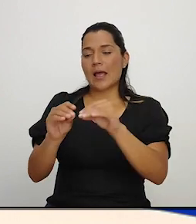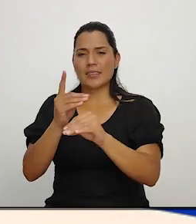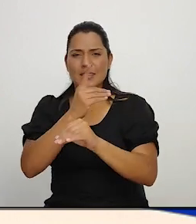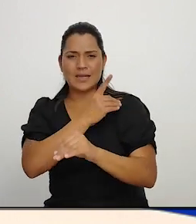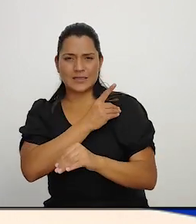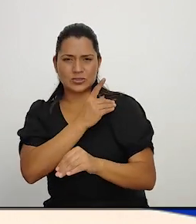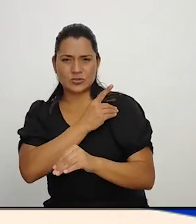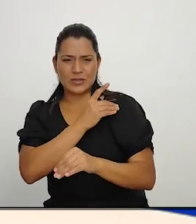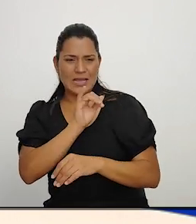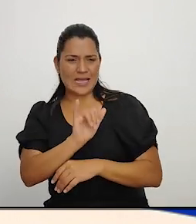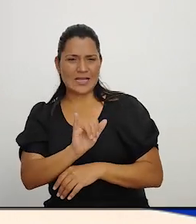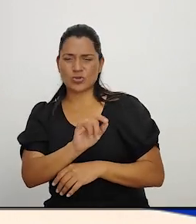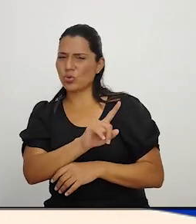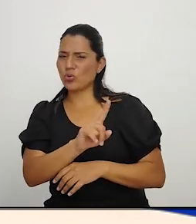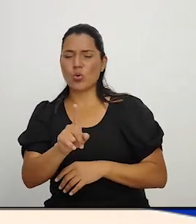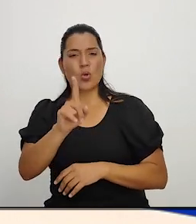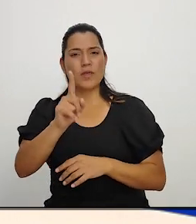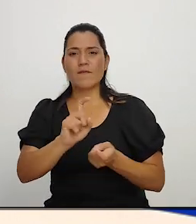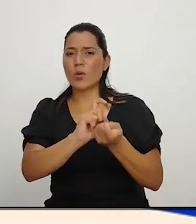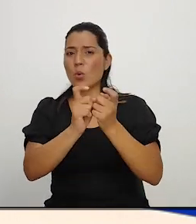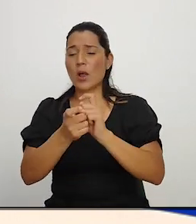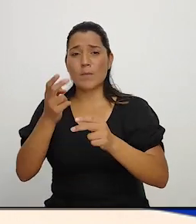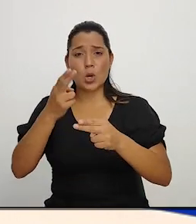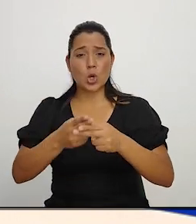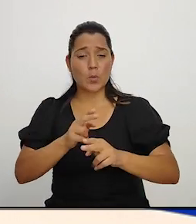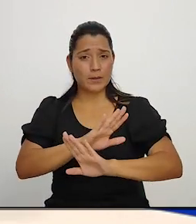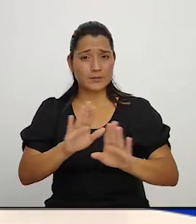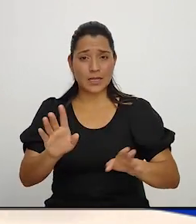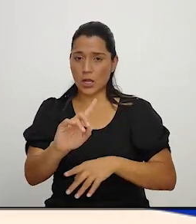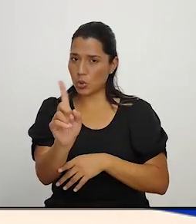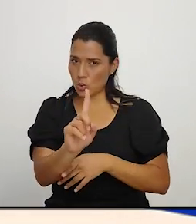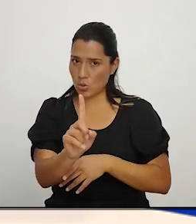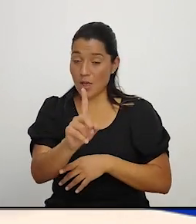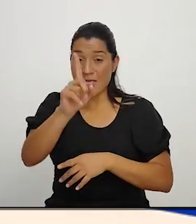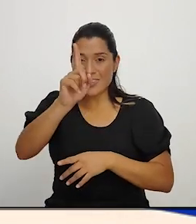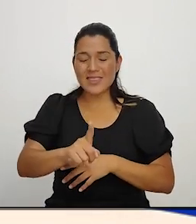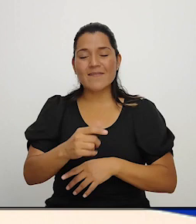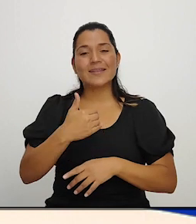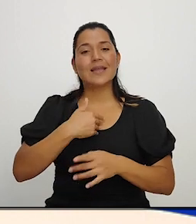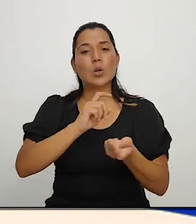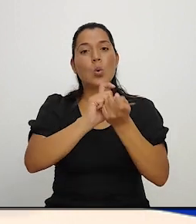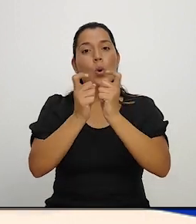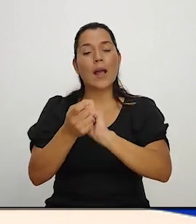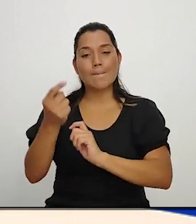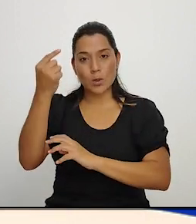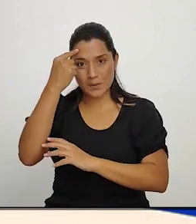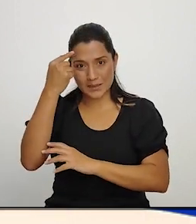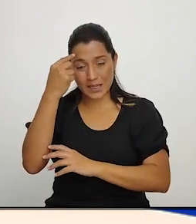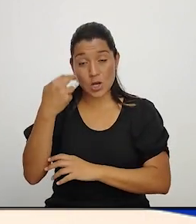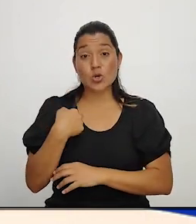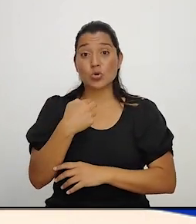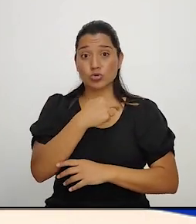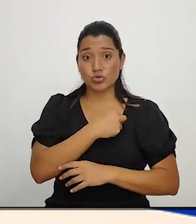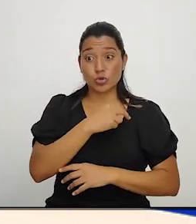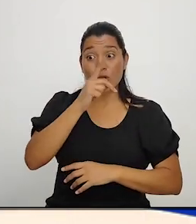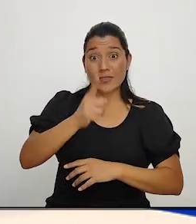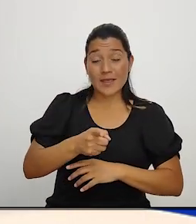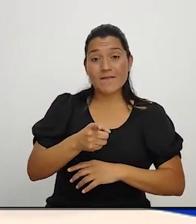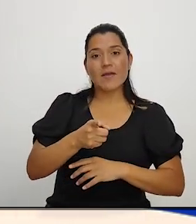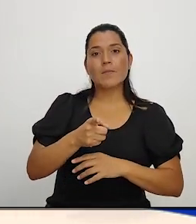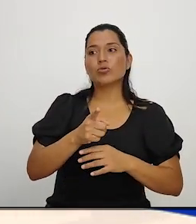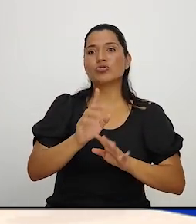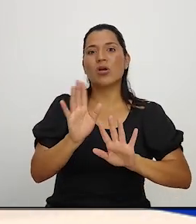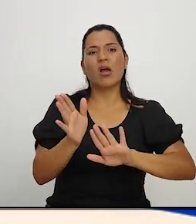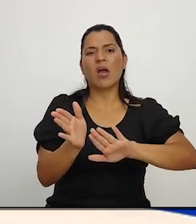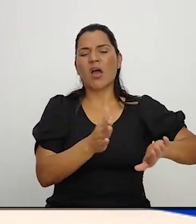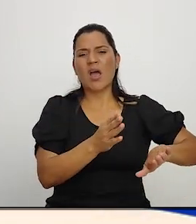ser un cambio de nombre solamente debe existir un cambio de mentalidad debemos de migrar de jefes a líderes